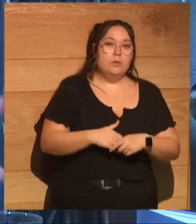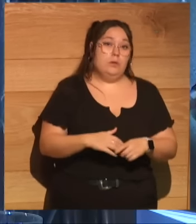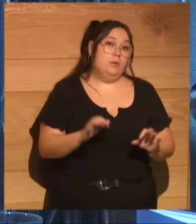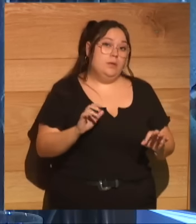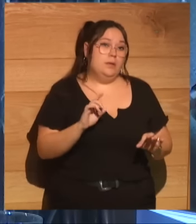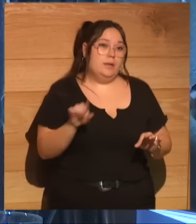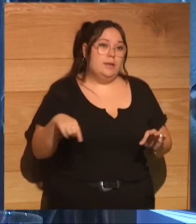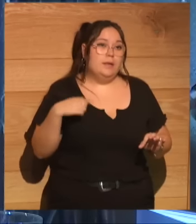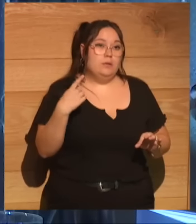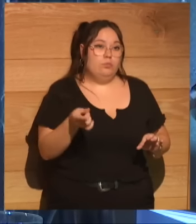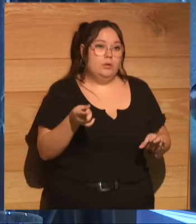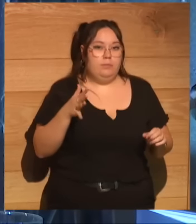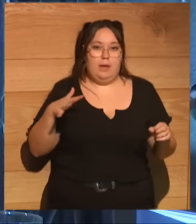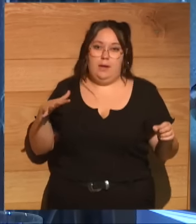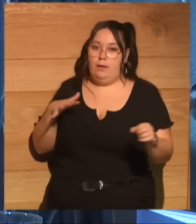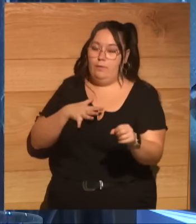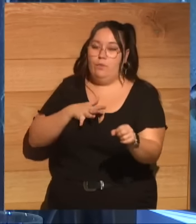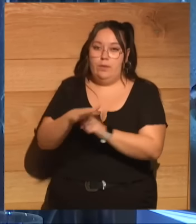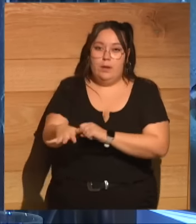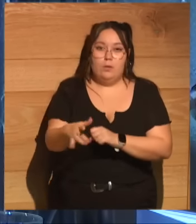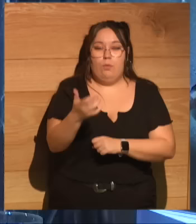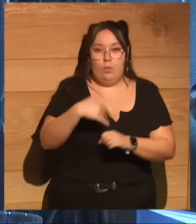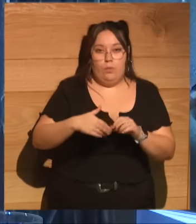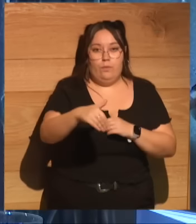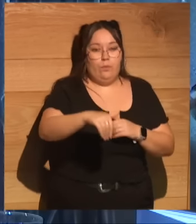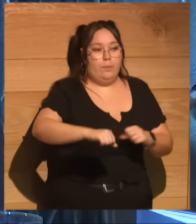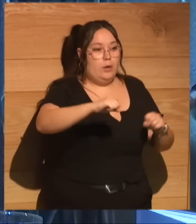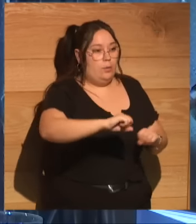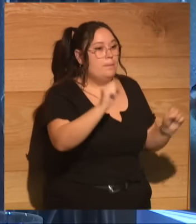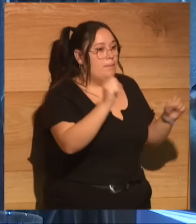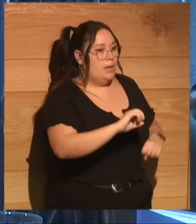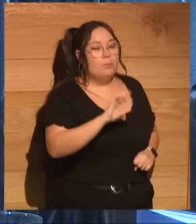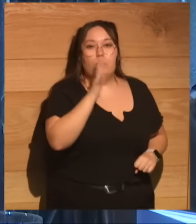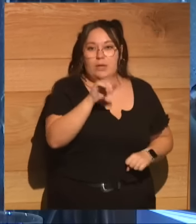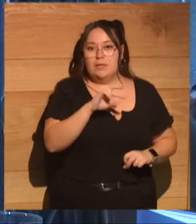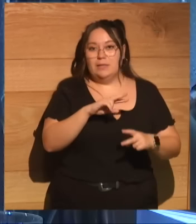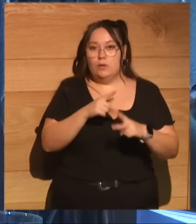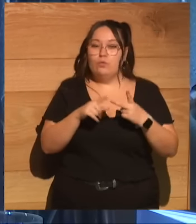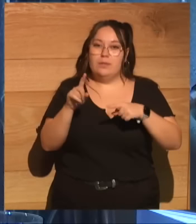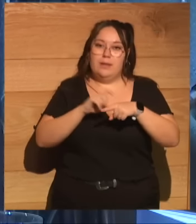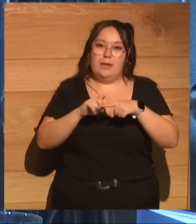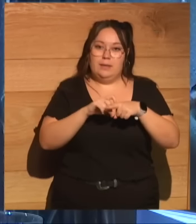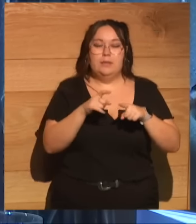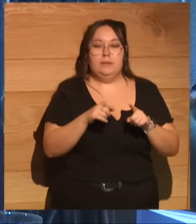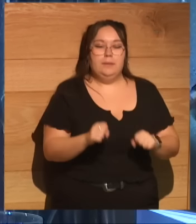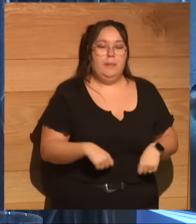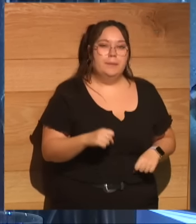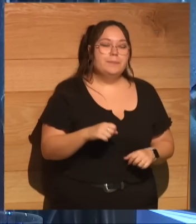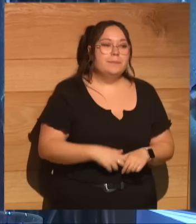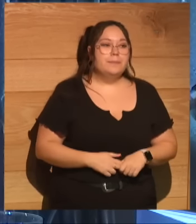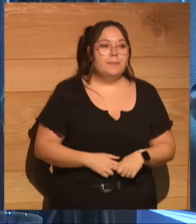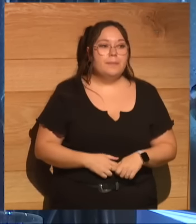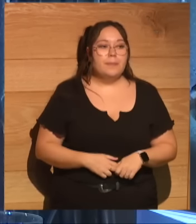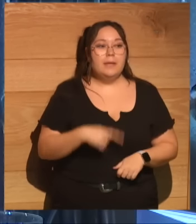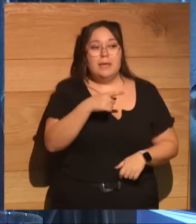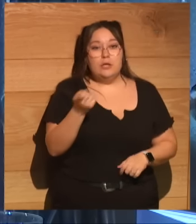inevitablemente va a regurgitar cuando sea mayor. Vale, porque esa era la segunda. Para daros la razón. Que has comentado.